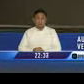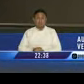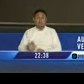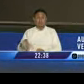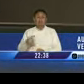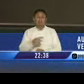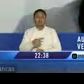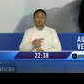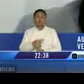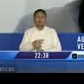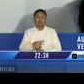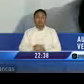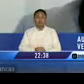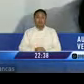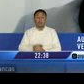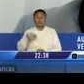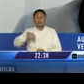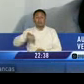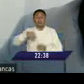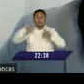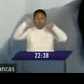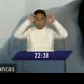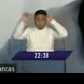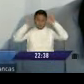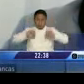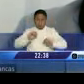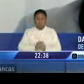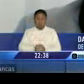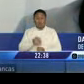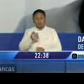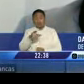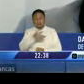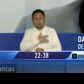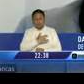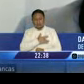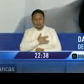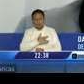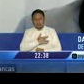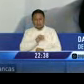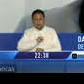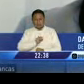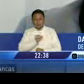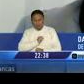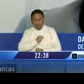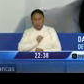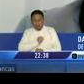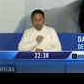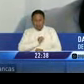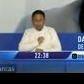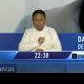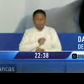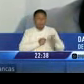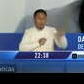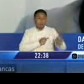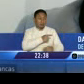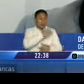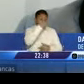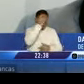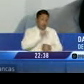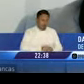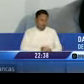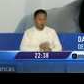del resultado del test. Aquí la estrategia es integrar. Si usted tiene síntomas respiratorios y ha estado en contacto con una